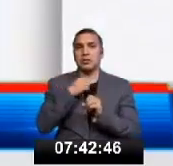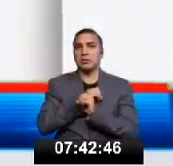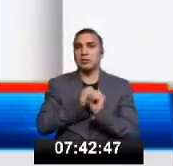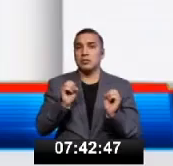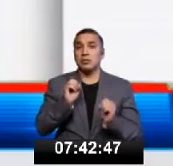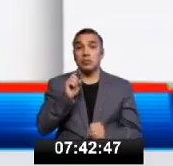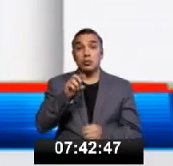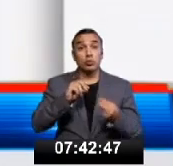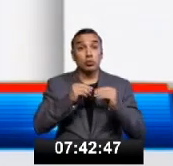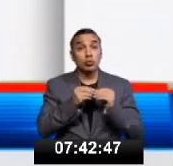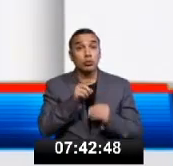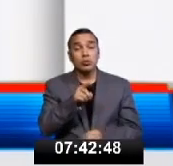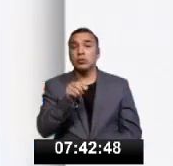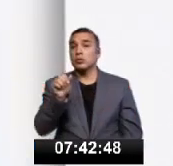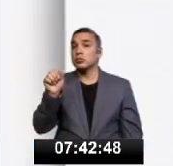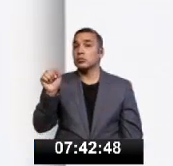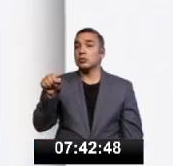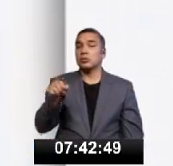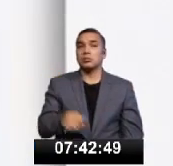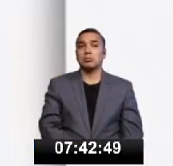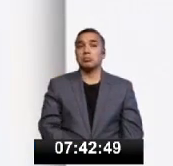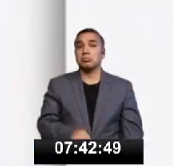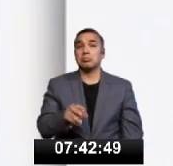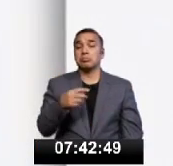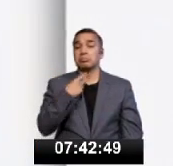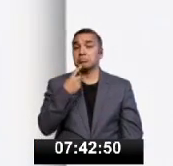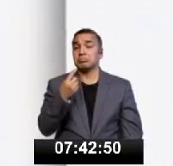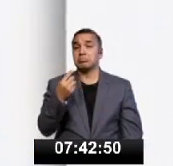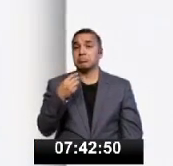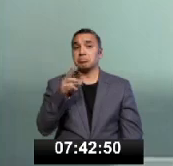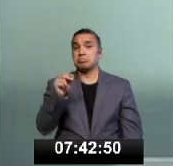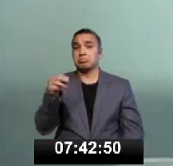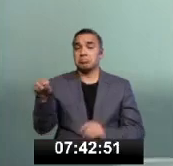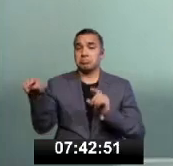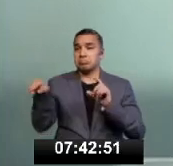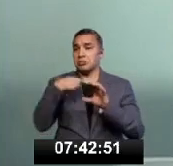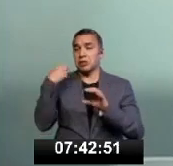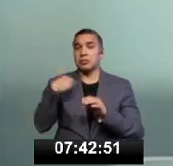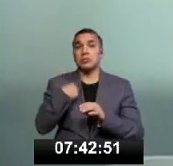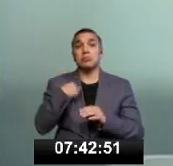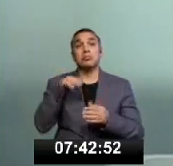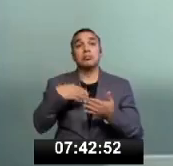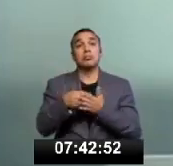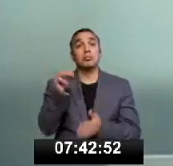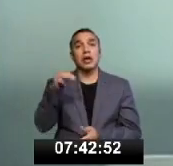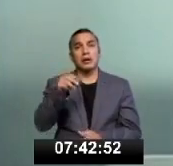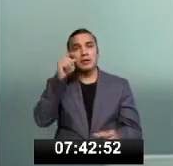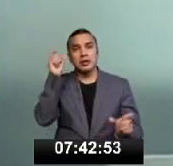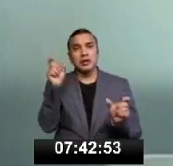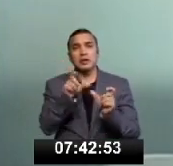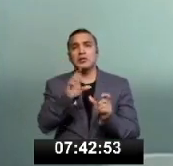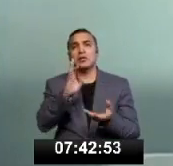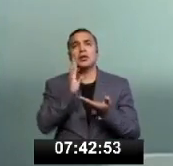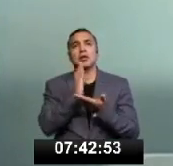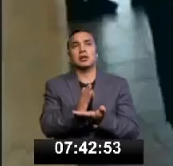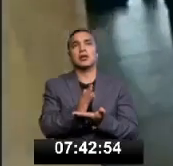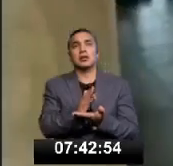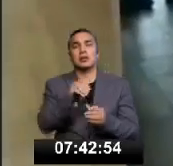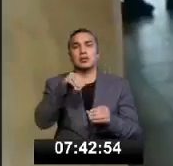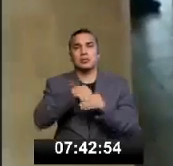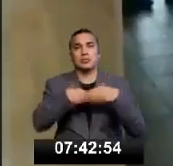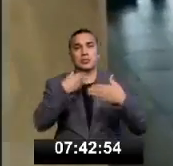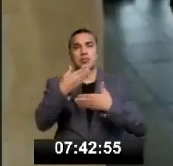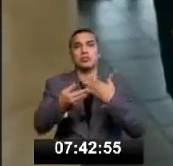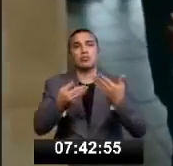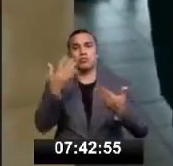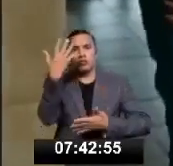¿Ese es su número? Sí. Ya. Yo no he recibido. Pero no ha recibido. No he recibido. Él acudió este martes a fiscalía a rendir su versión dentro del